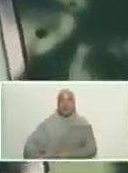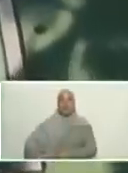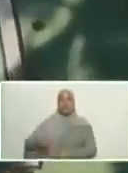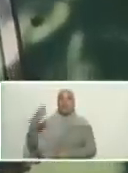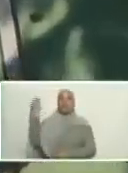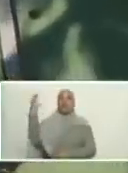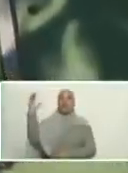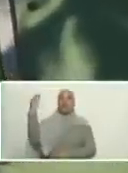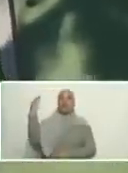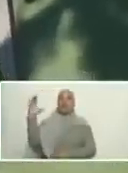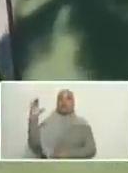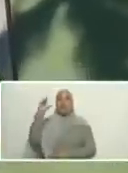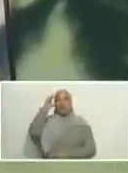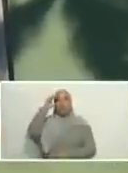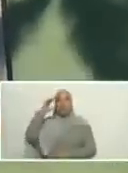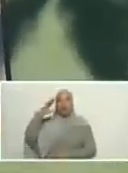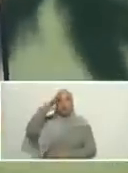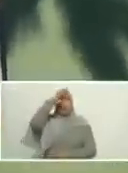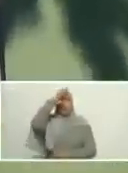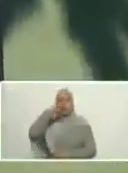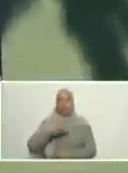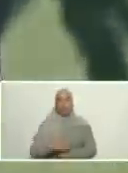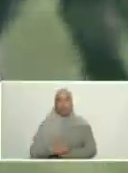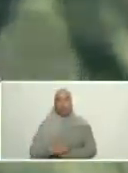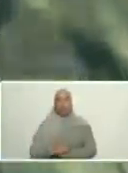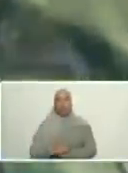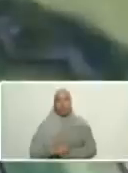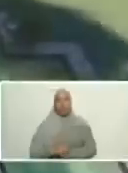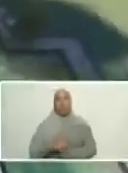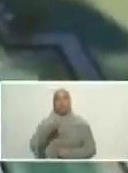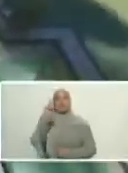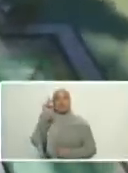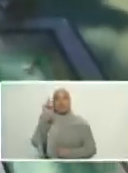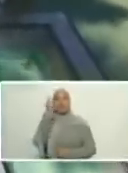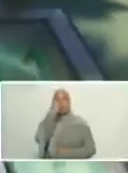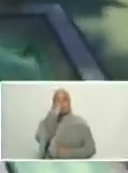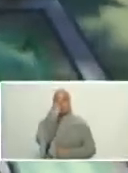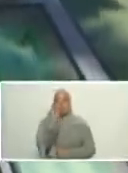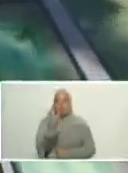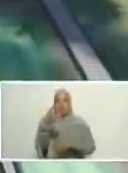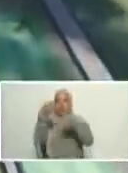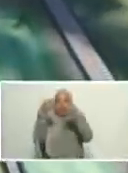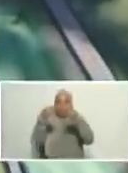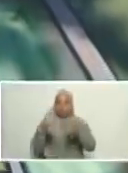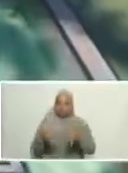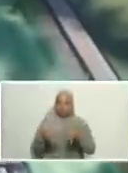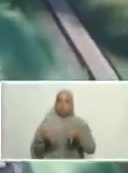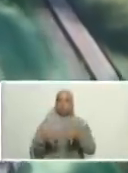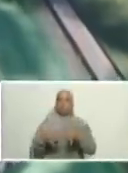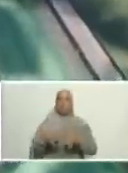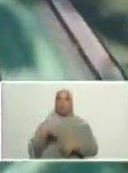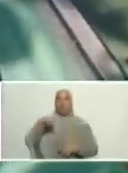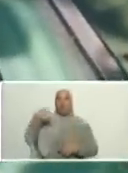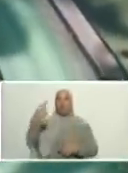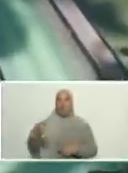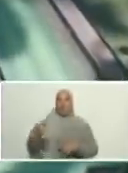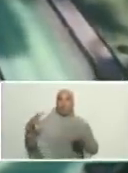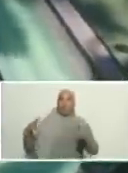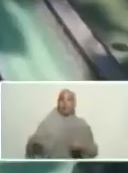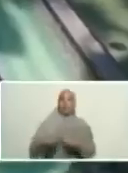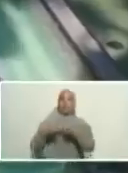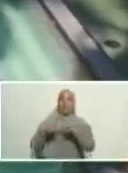República de Colombia, Gustavo Petro, en esta segunda visita oficial que realiza en nuestro país luego del restablecimiento